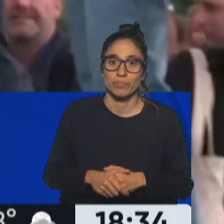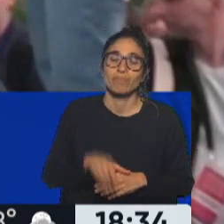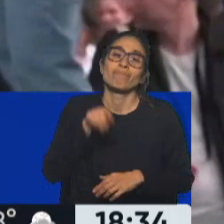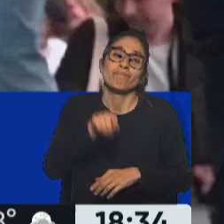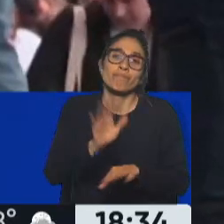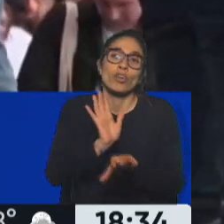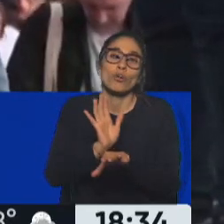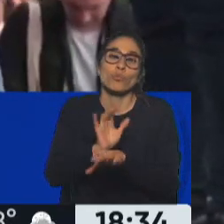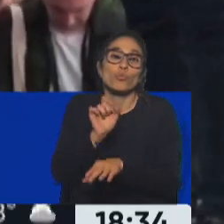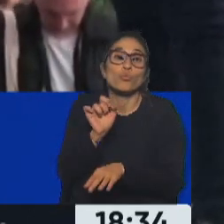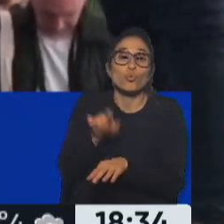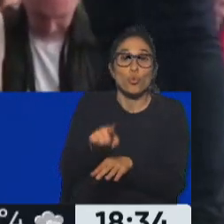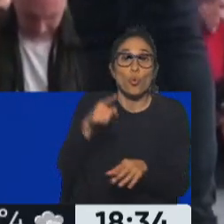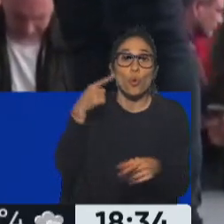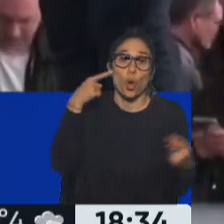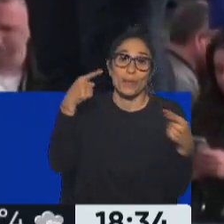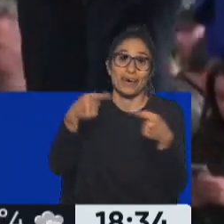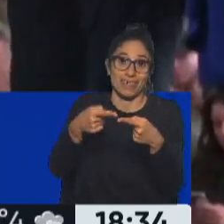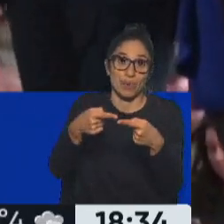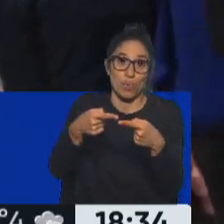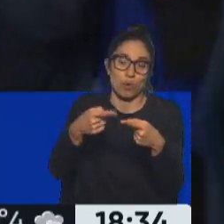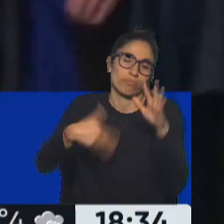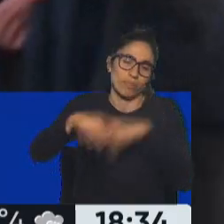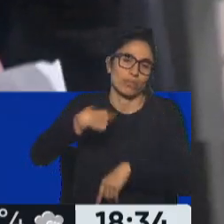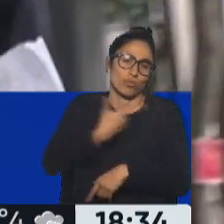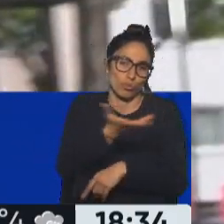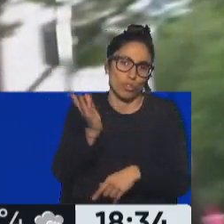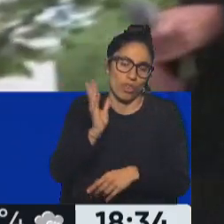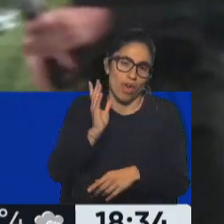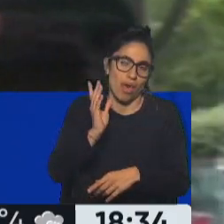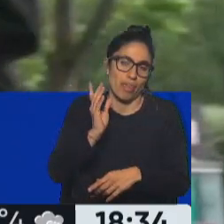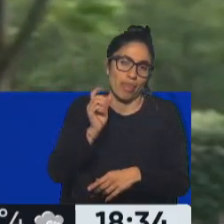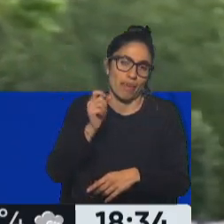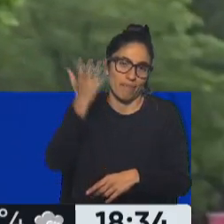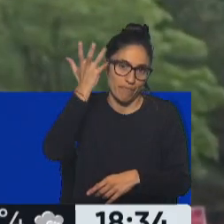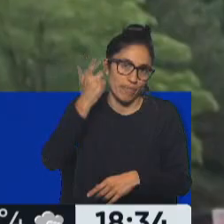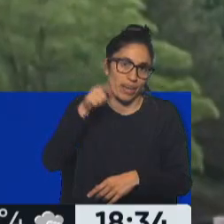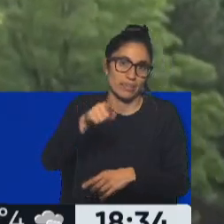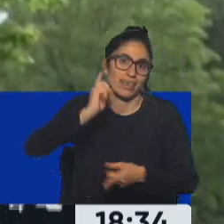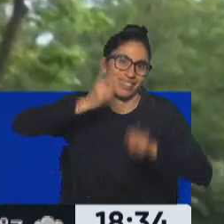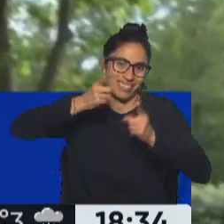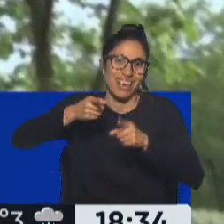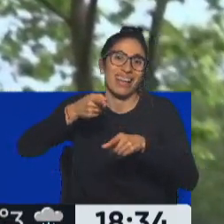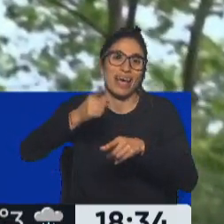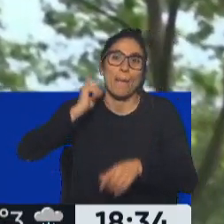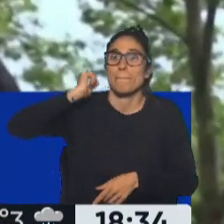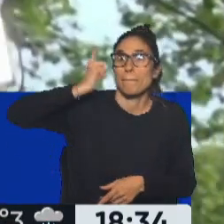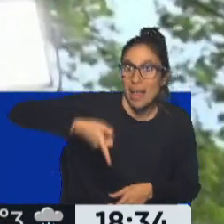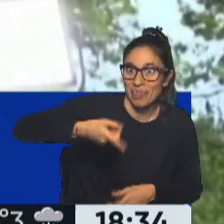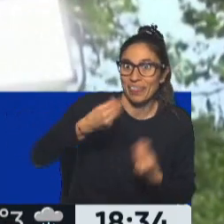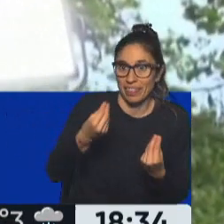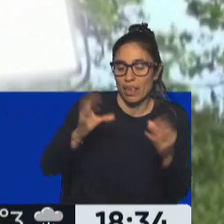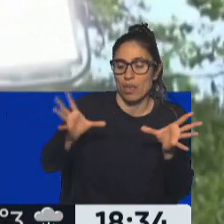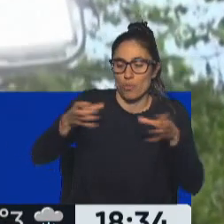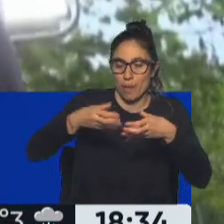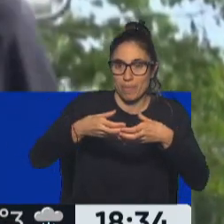sentido conservador y autoritario de la sociedad francesa, que es el programa del agrupamiento nacional. Sí, una decisión muy arriesgada, sobre todo